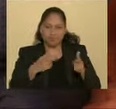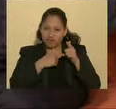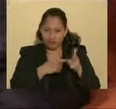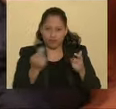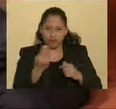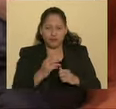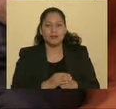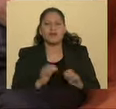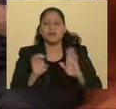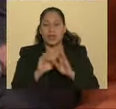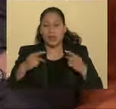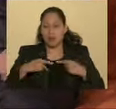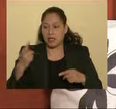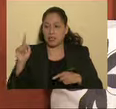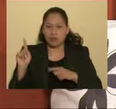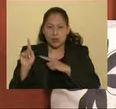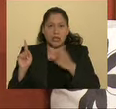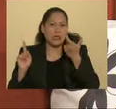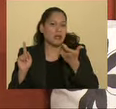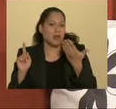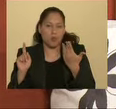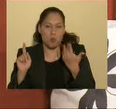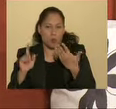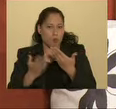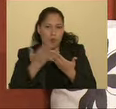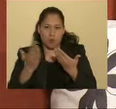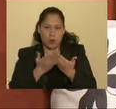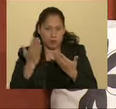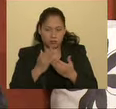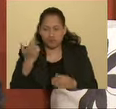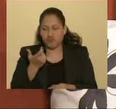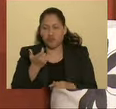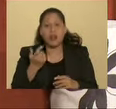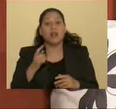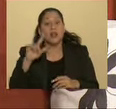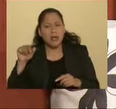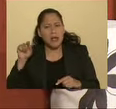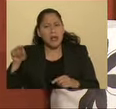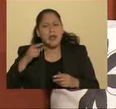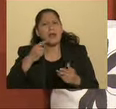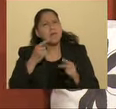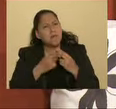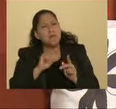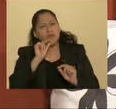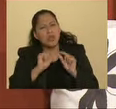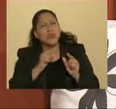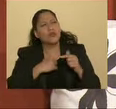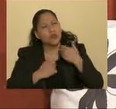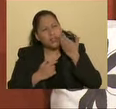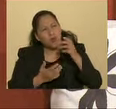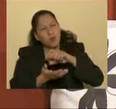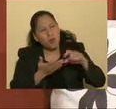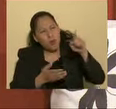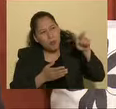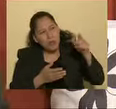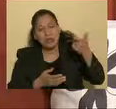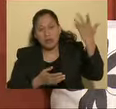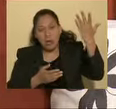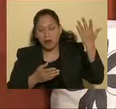donde una persona no le alcanza el dinero, por darte un ejemplo. No le alcanza el dinero y comienza a desear comprar algo que es más o menos